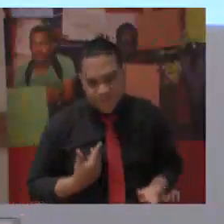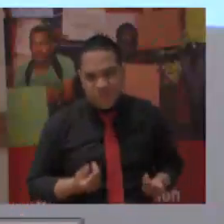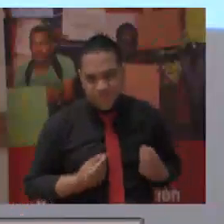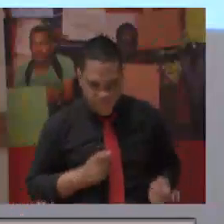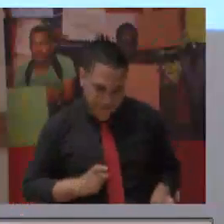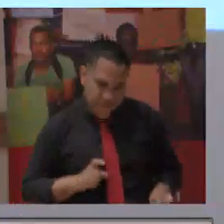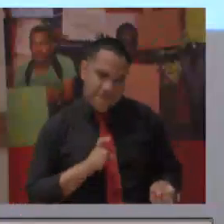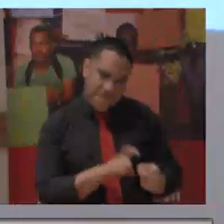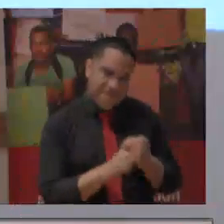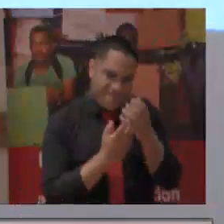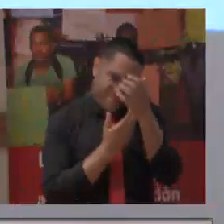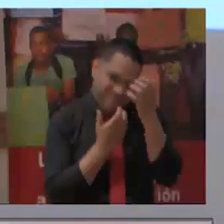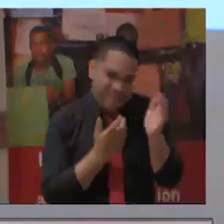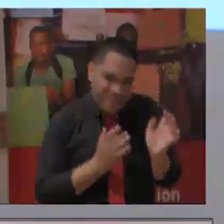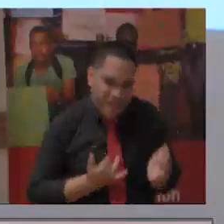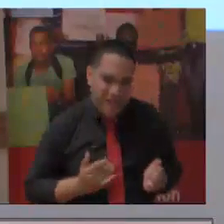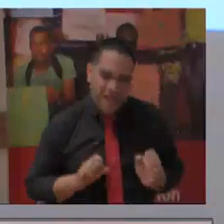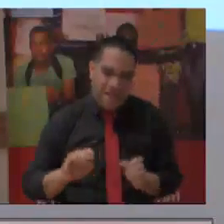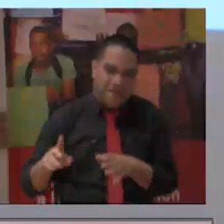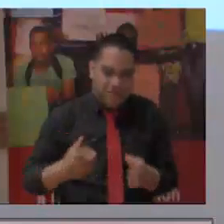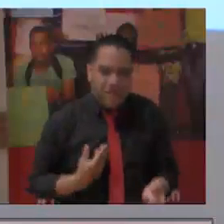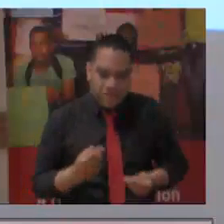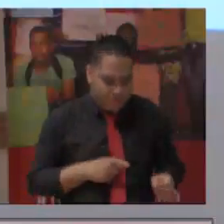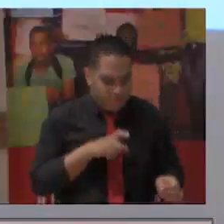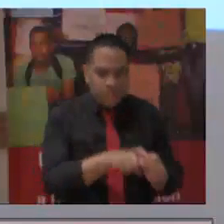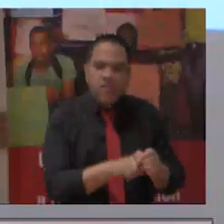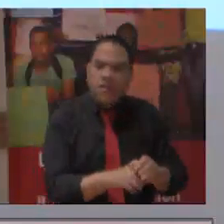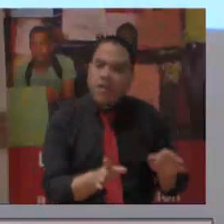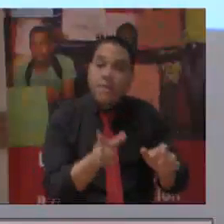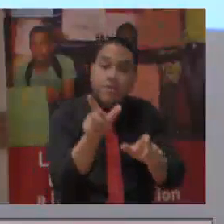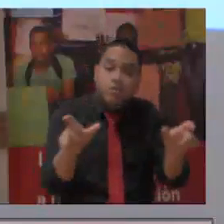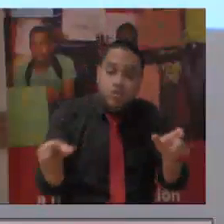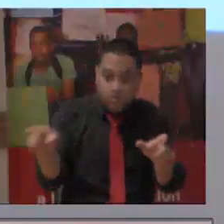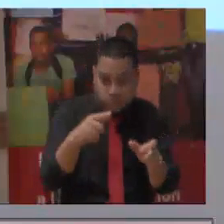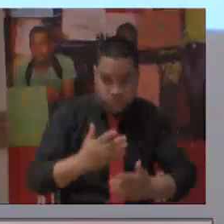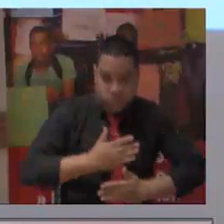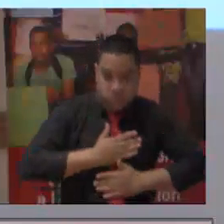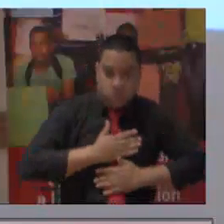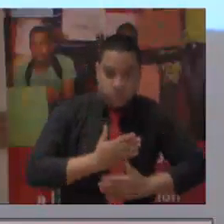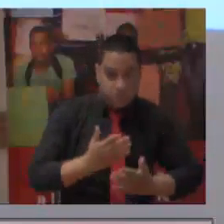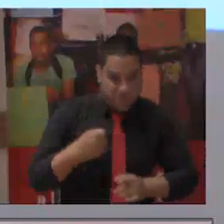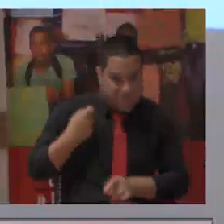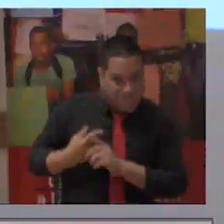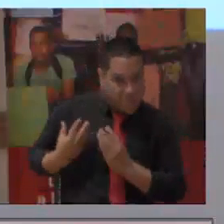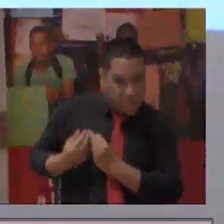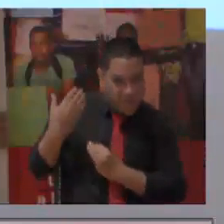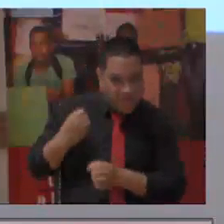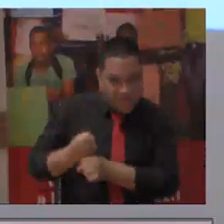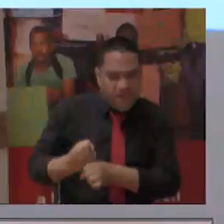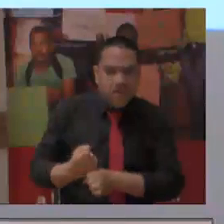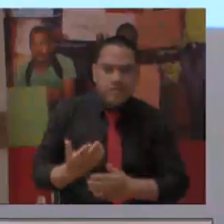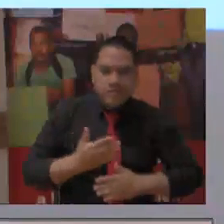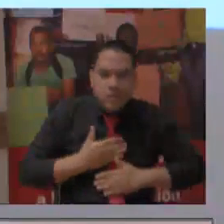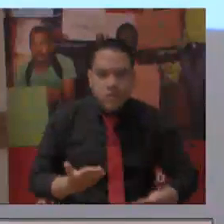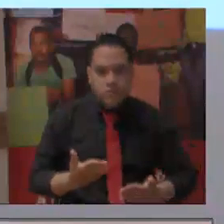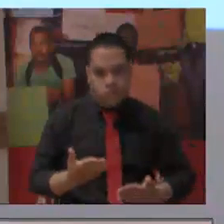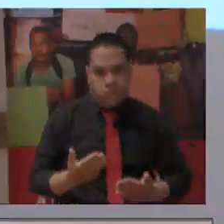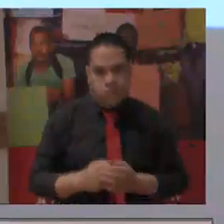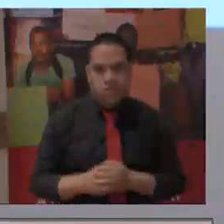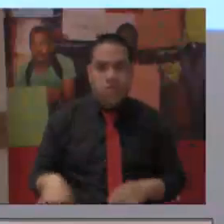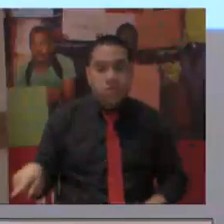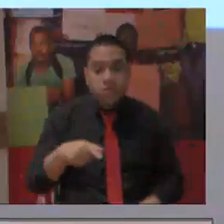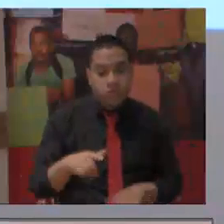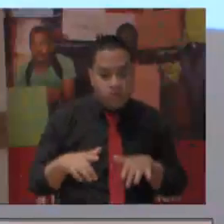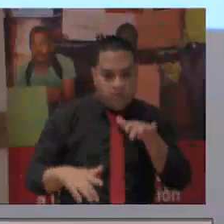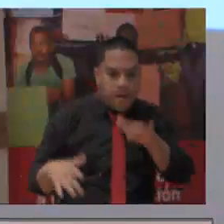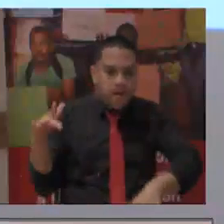Quisiera pues saludar a todas las personas que trabajaron conmigo, saludar muy especialmente a los participantes